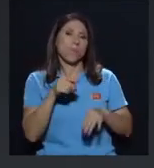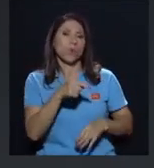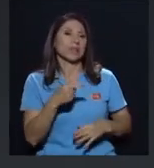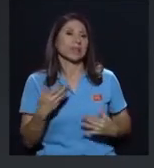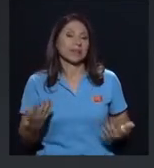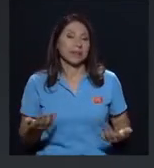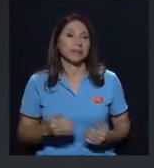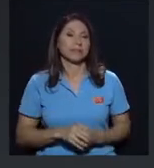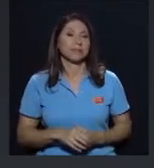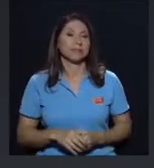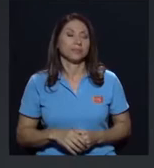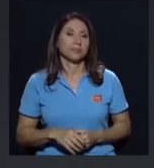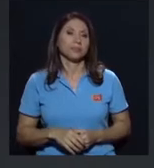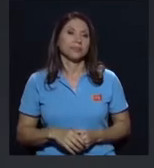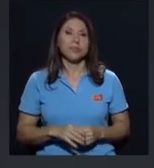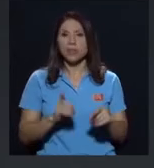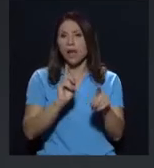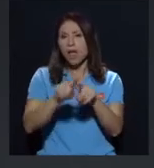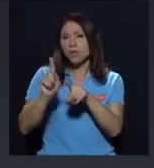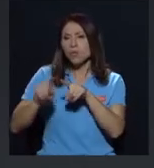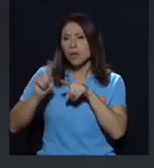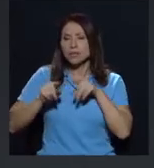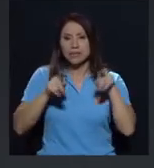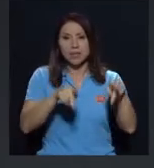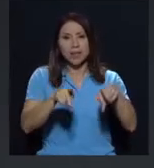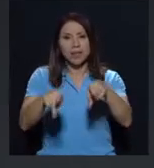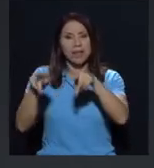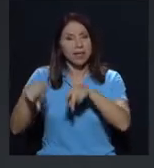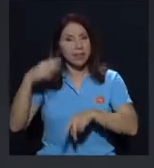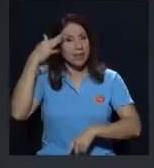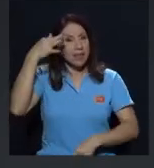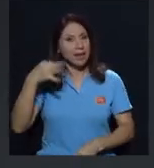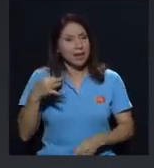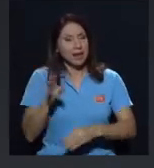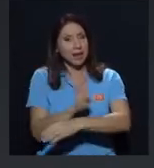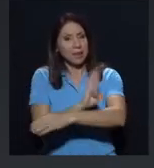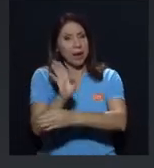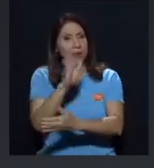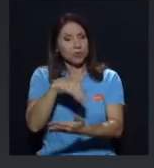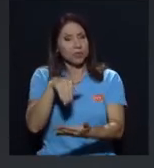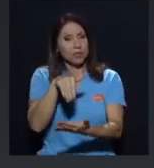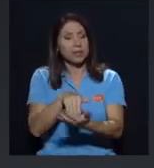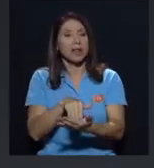habido una serie de gente que cree que el banco central puede